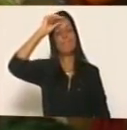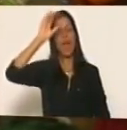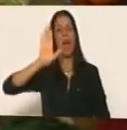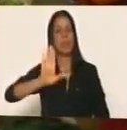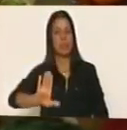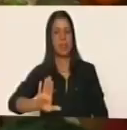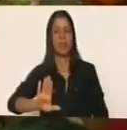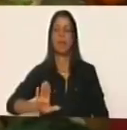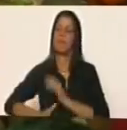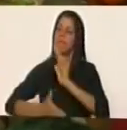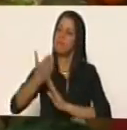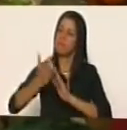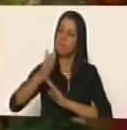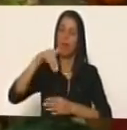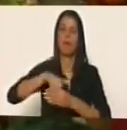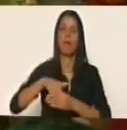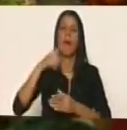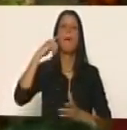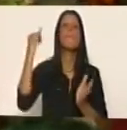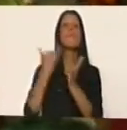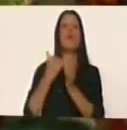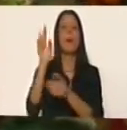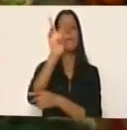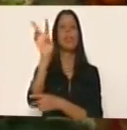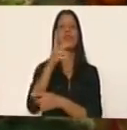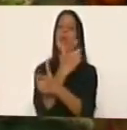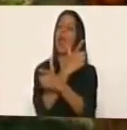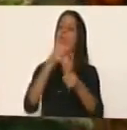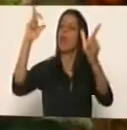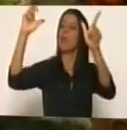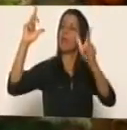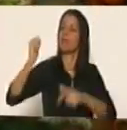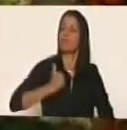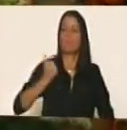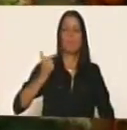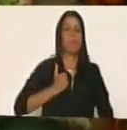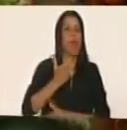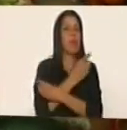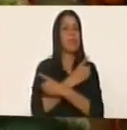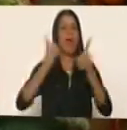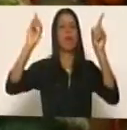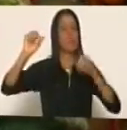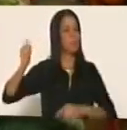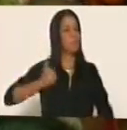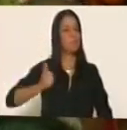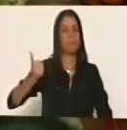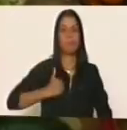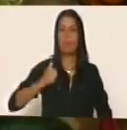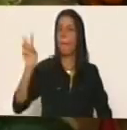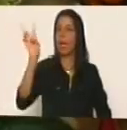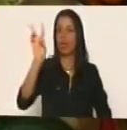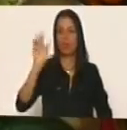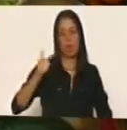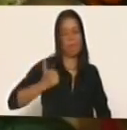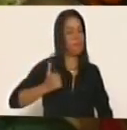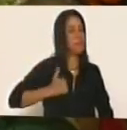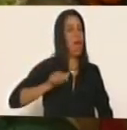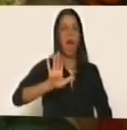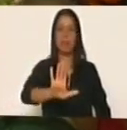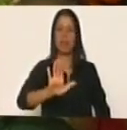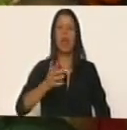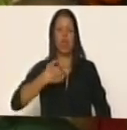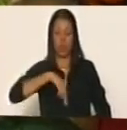todo el mundo que Venezuela es un país libre, un país soberano, un país democrático, un país donde todos nosotros